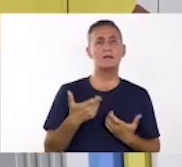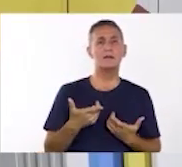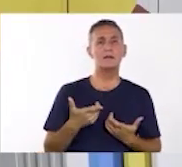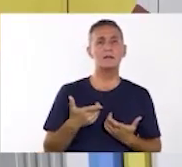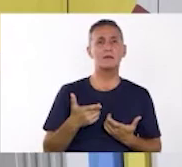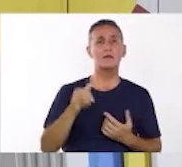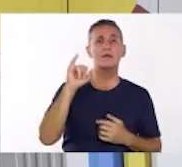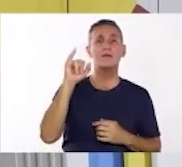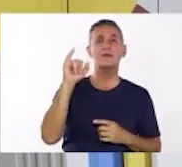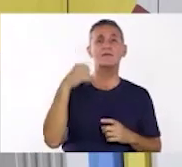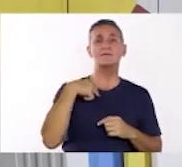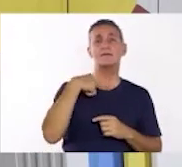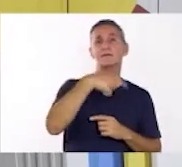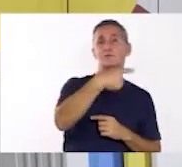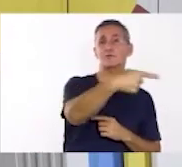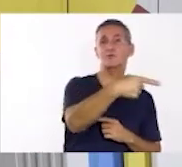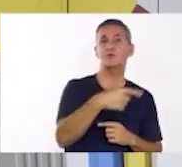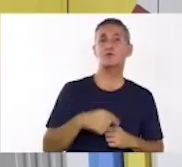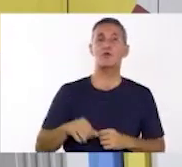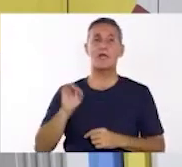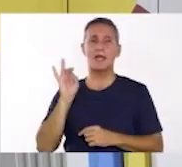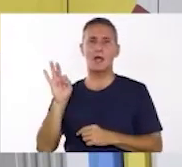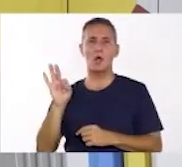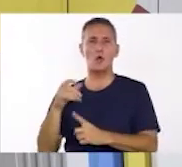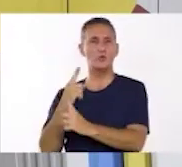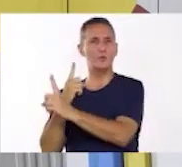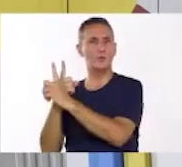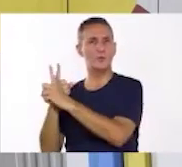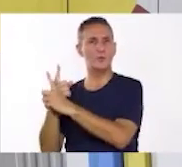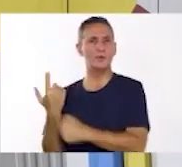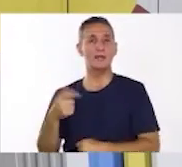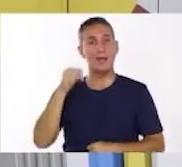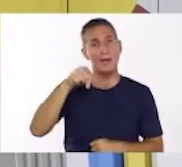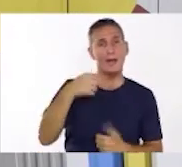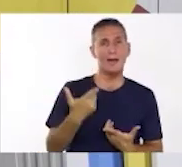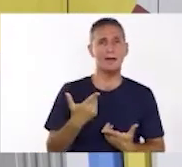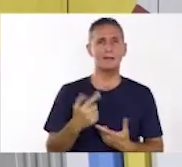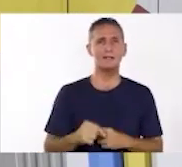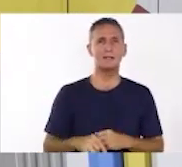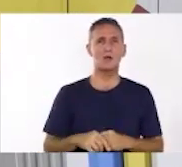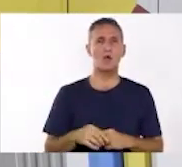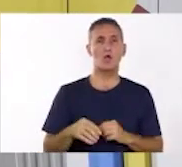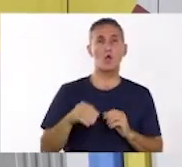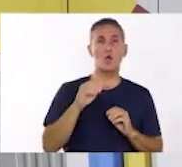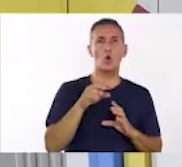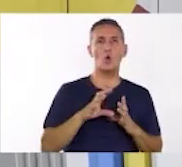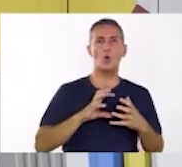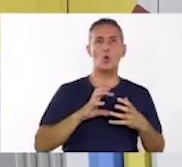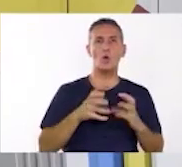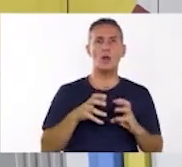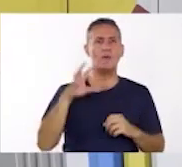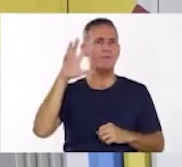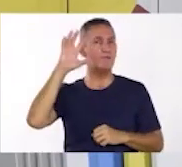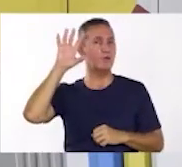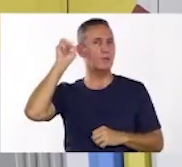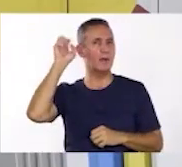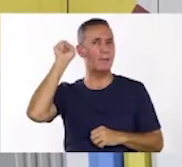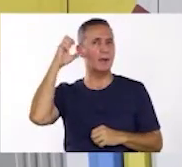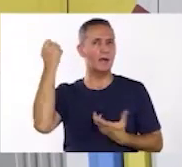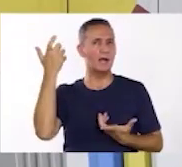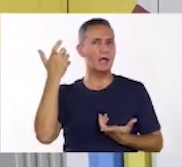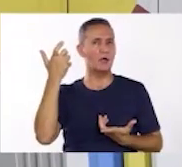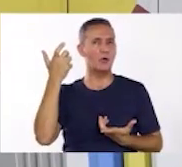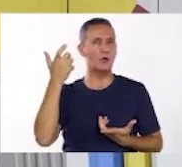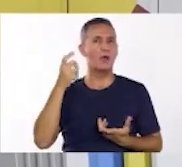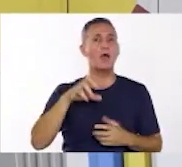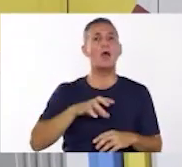a sexto regular y octavo por encuentro. Aquí hay un algoritmo para la comprensión, algoritmo